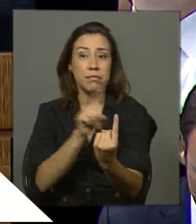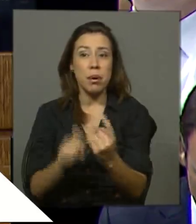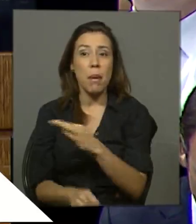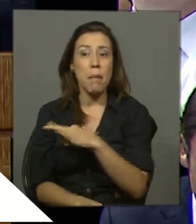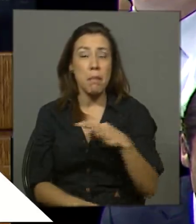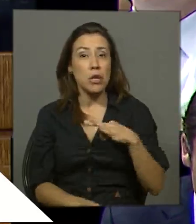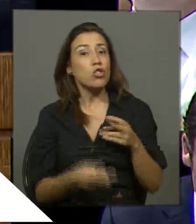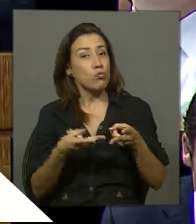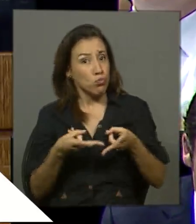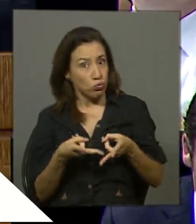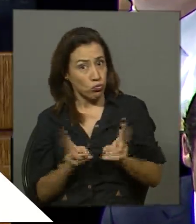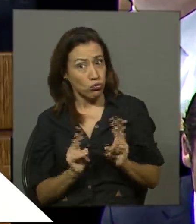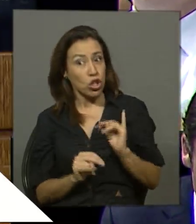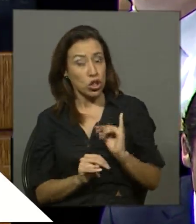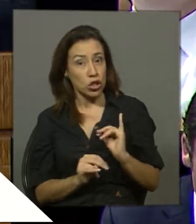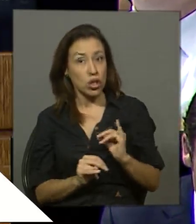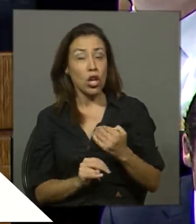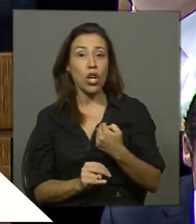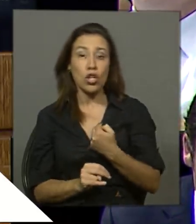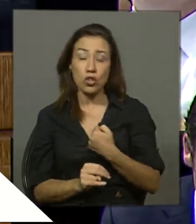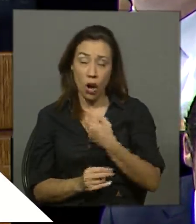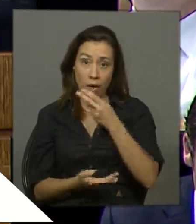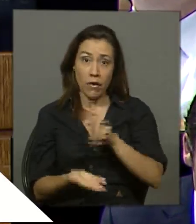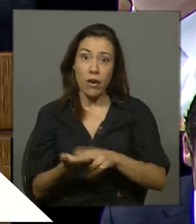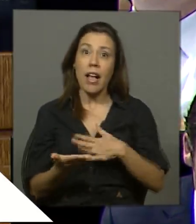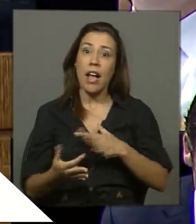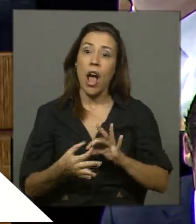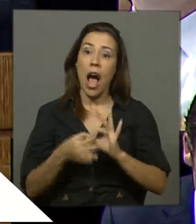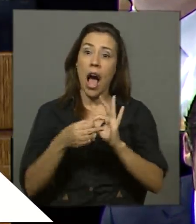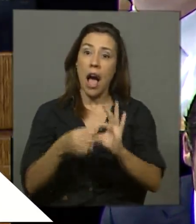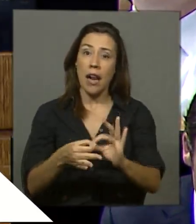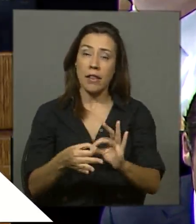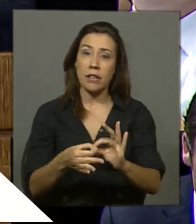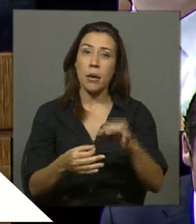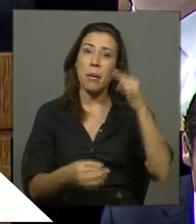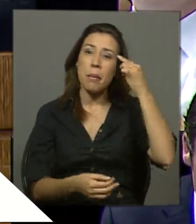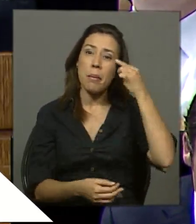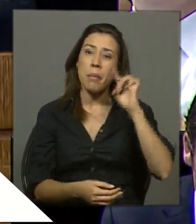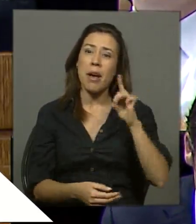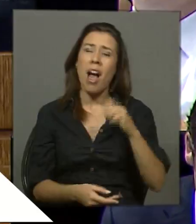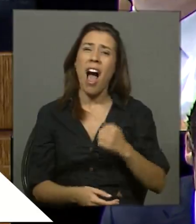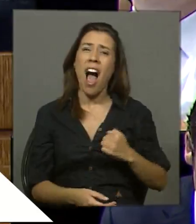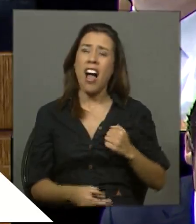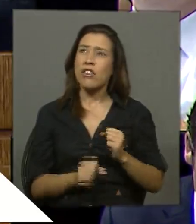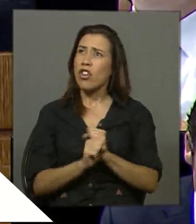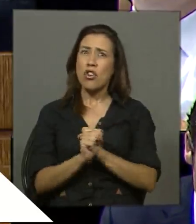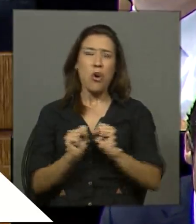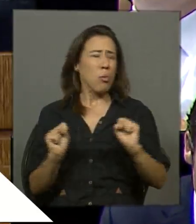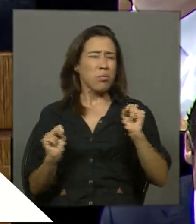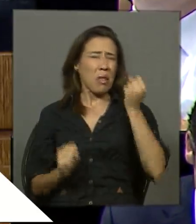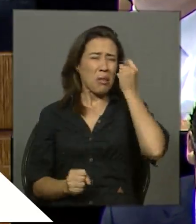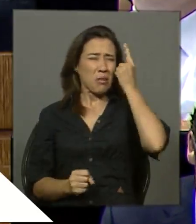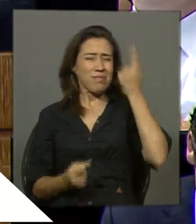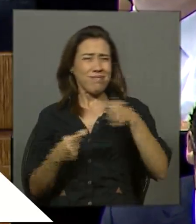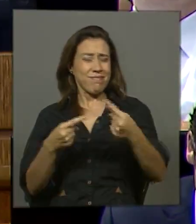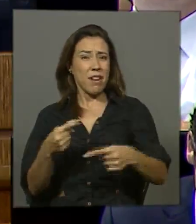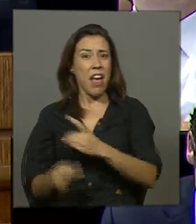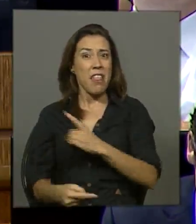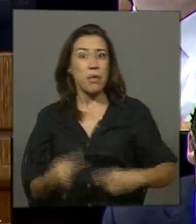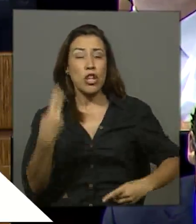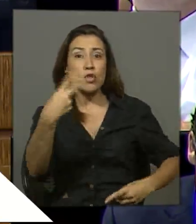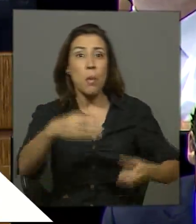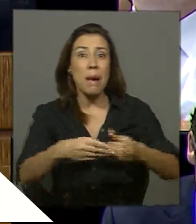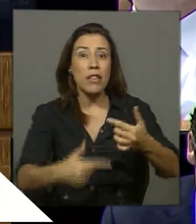ministro accedió a ello y yo sinceramente ministro le Quiero agradecer pero en una actitud incomprensible diputados de su